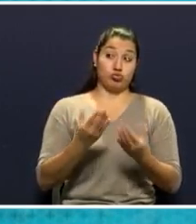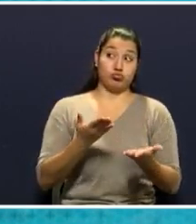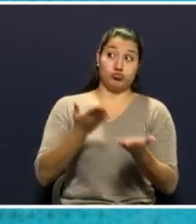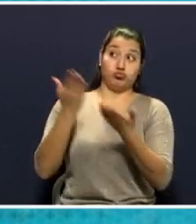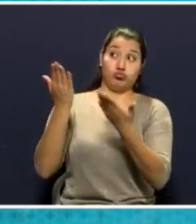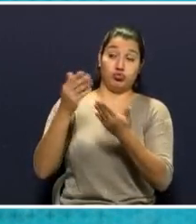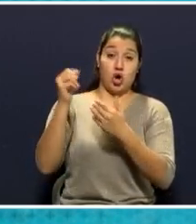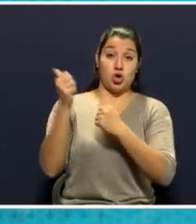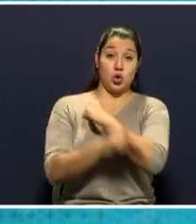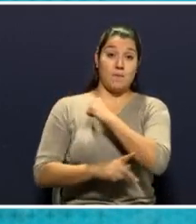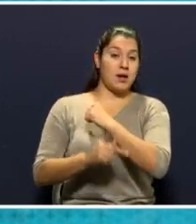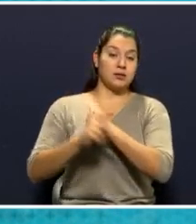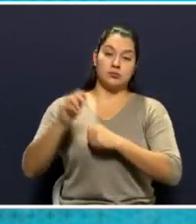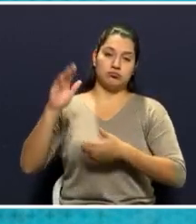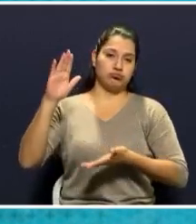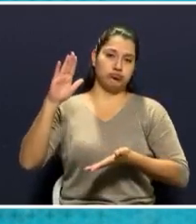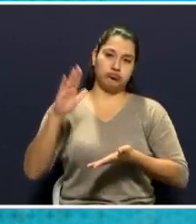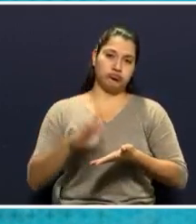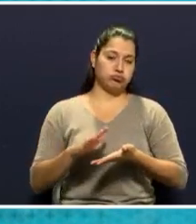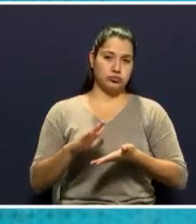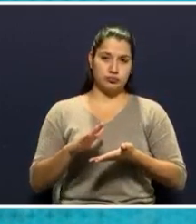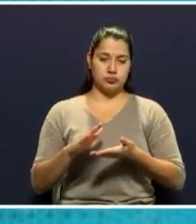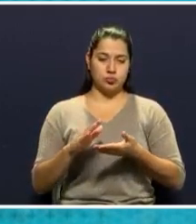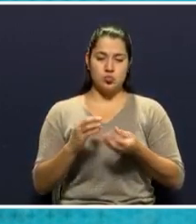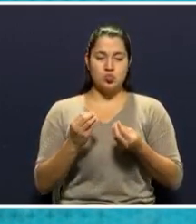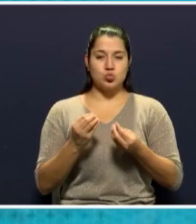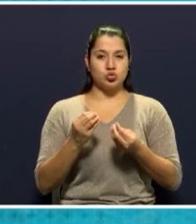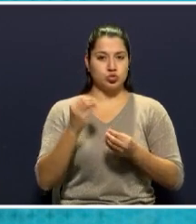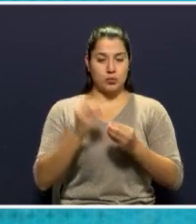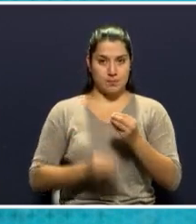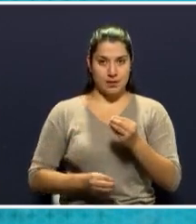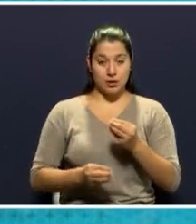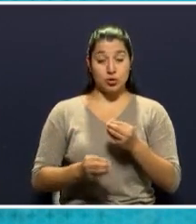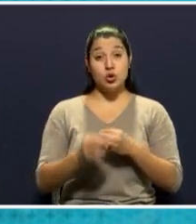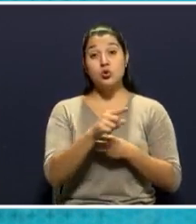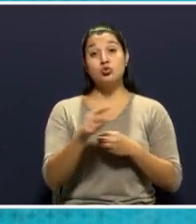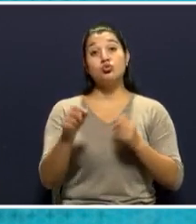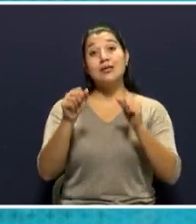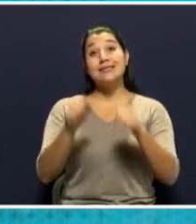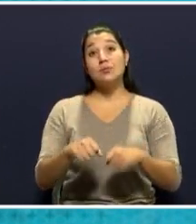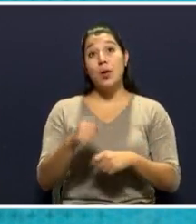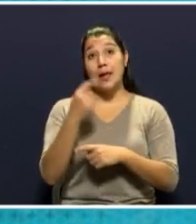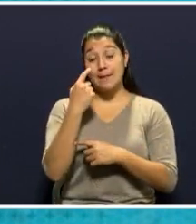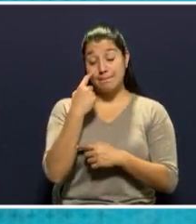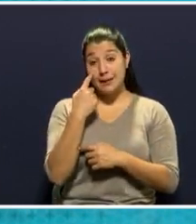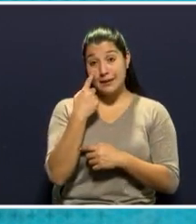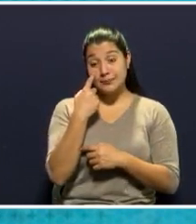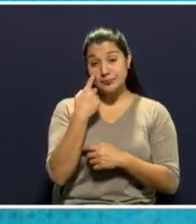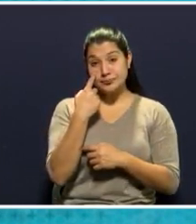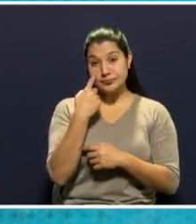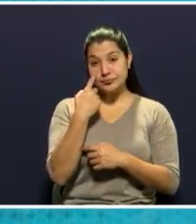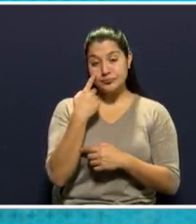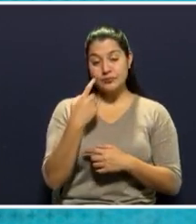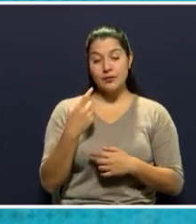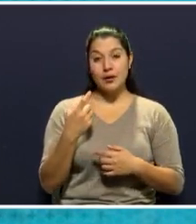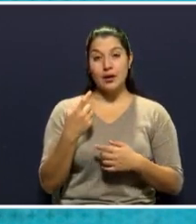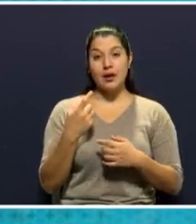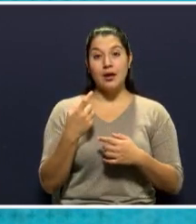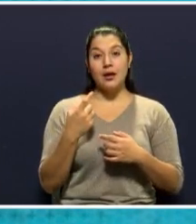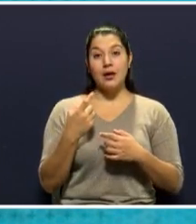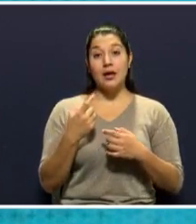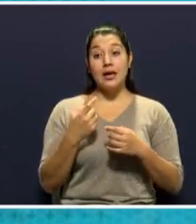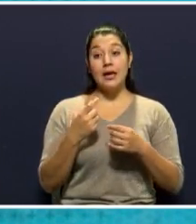por una caída en importaciones. Podemos ver en las barras del extremo izquierdo que la caída